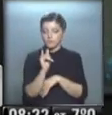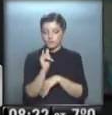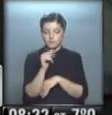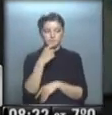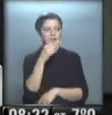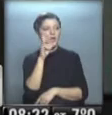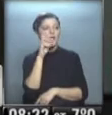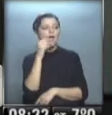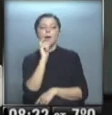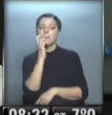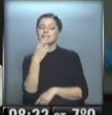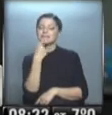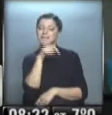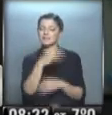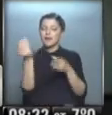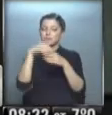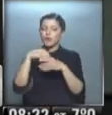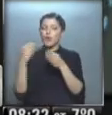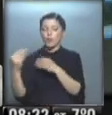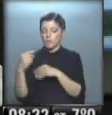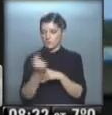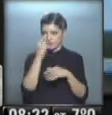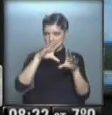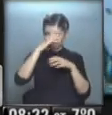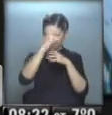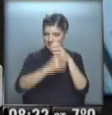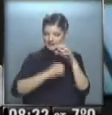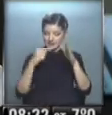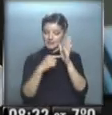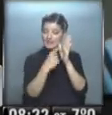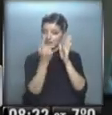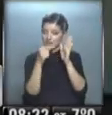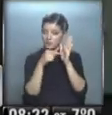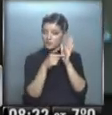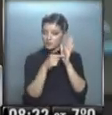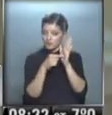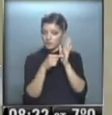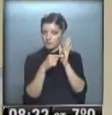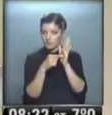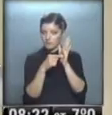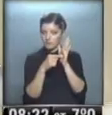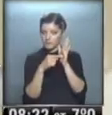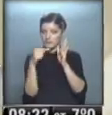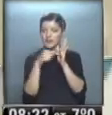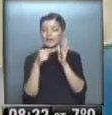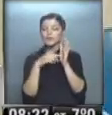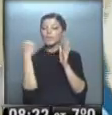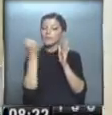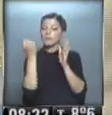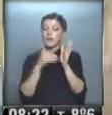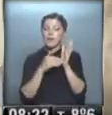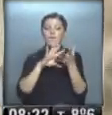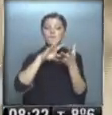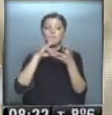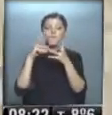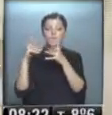El satélite tiene una parte central, que es todo lo que hace el manejo del satélite, de la ubicación